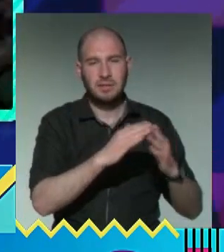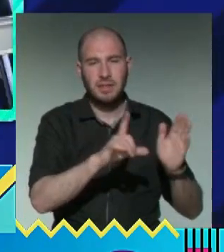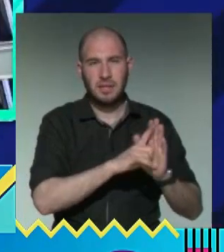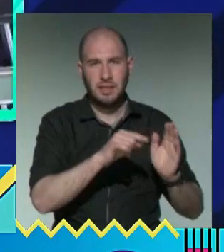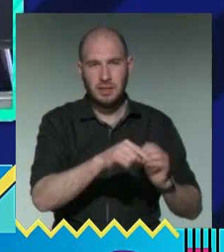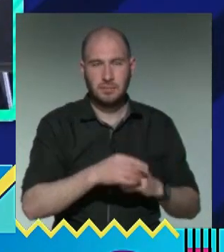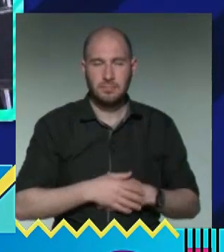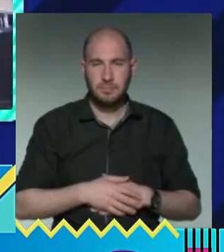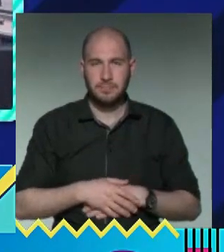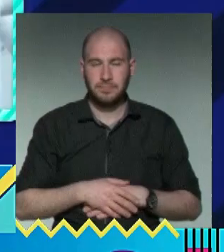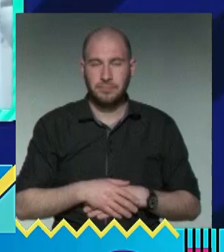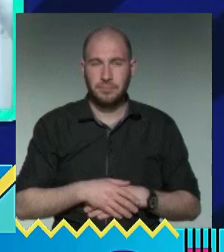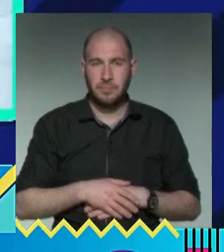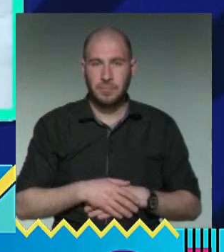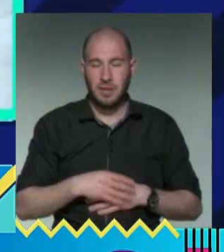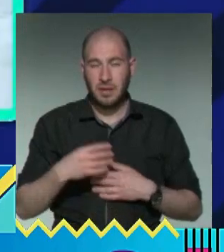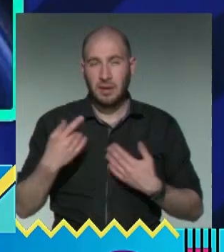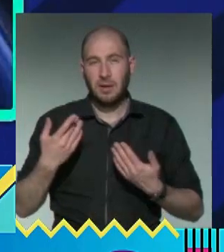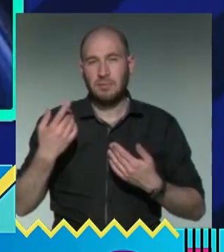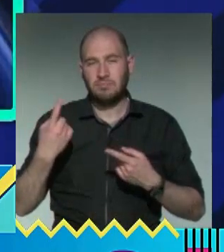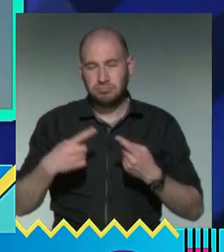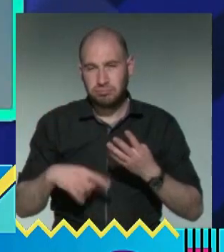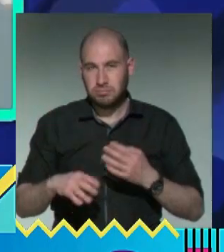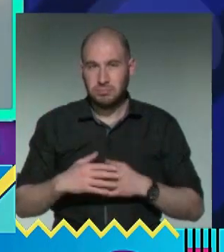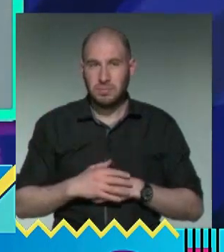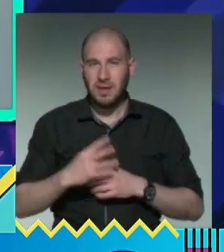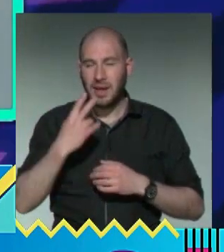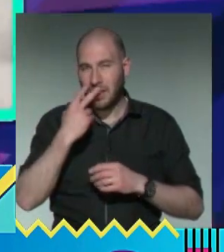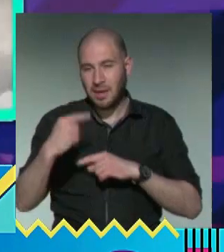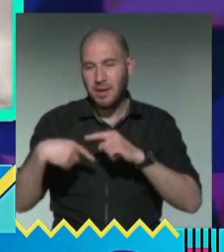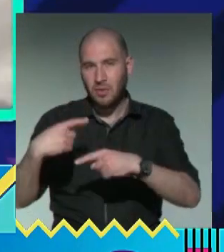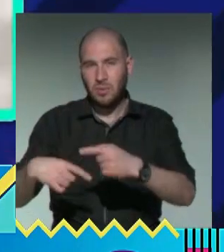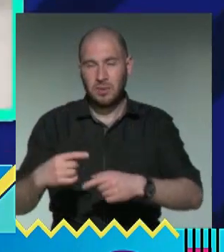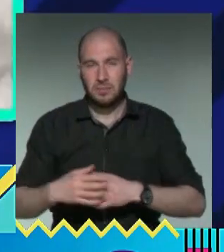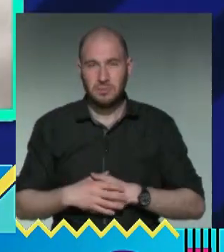legislativas? Mirá, a ver, todo lo que sea energías renovables,